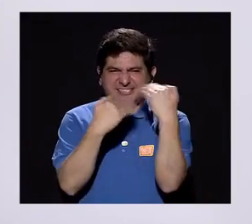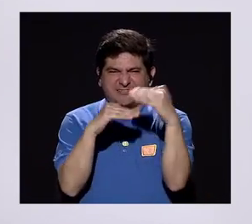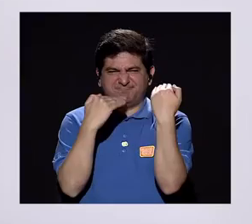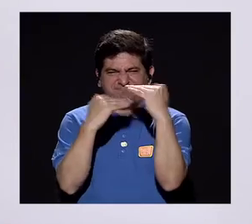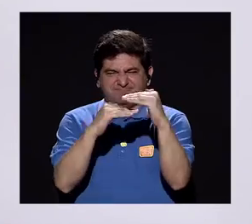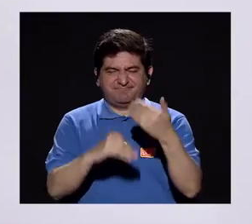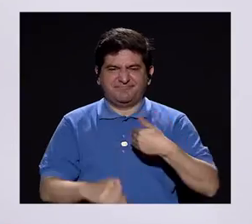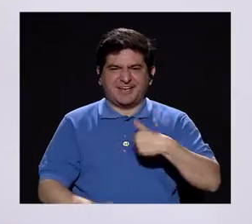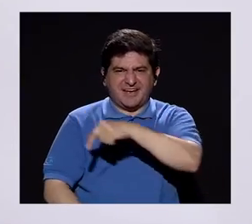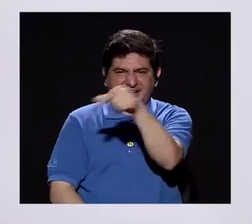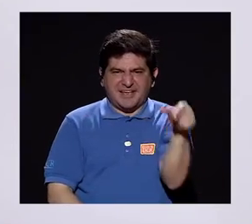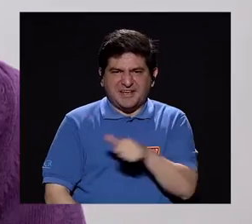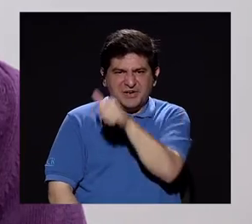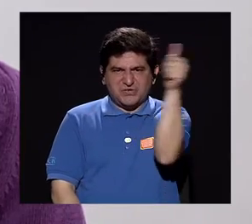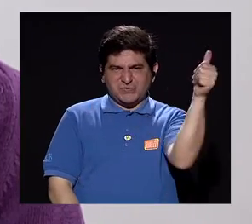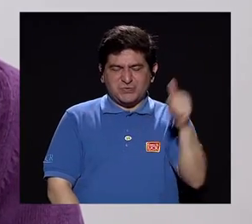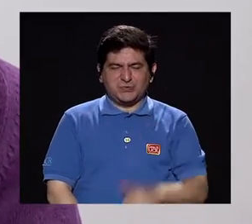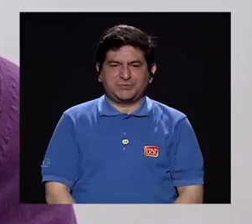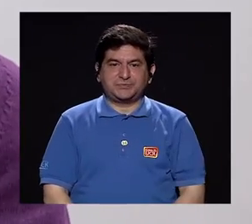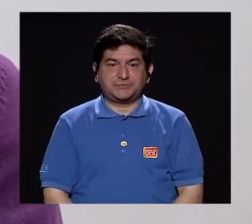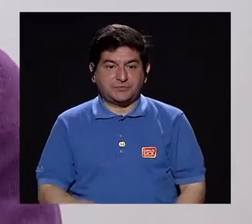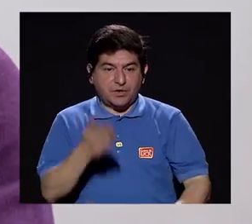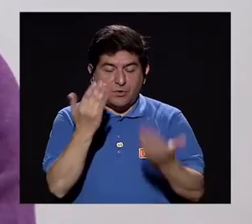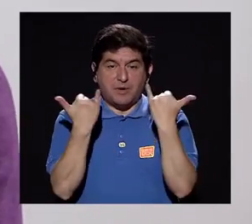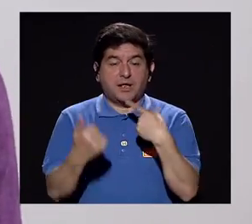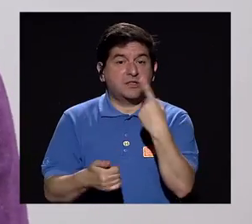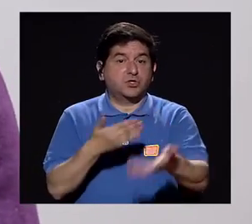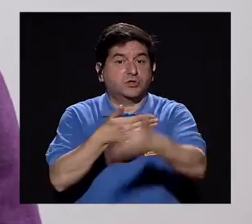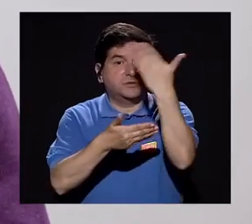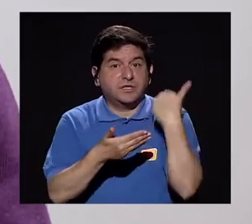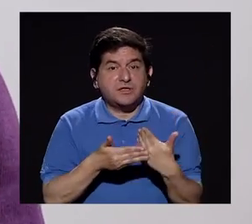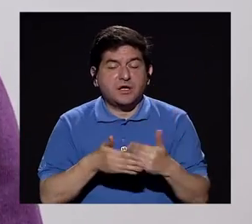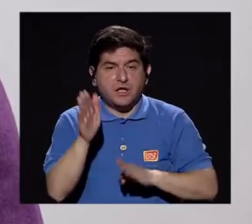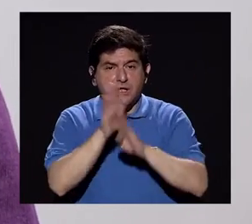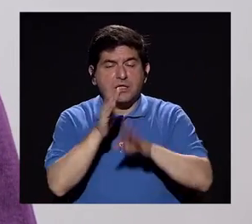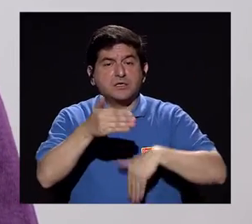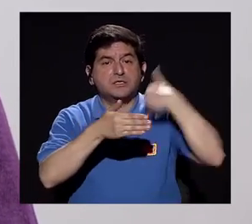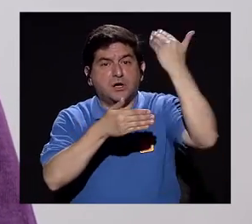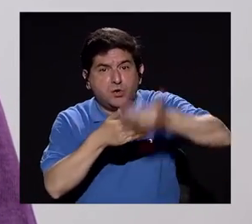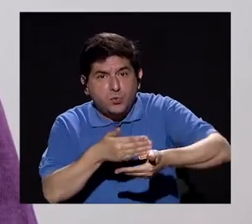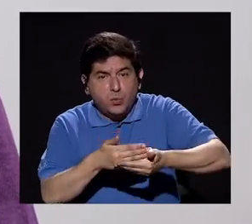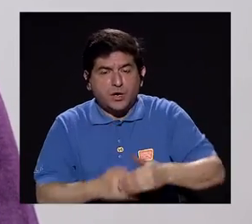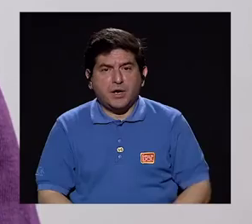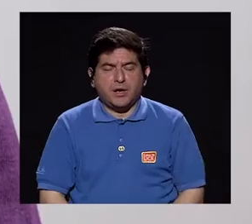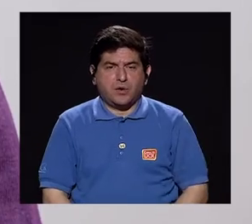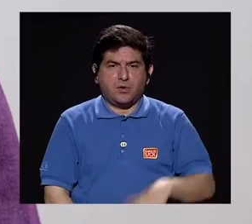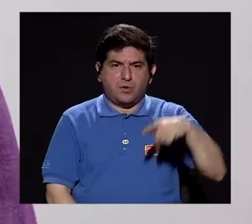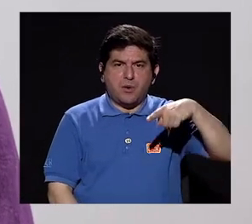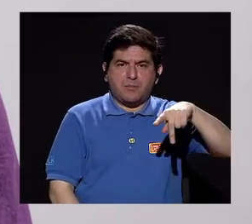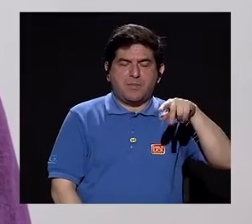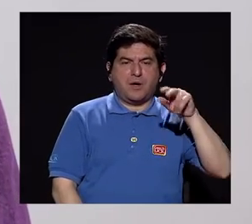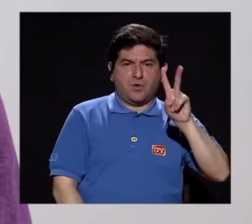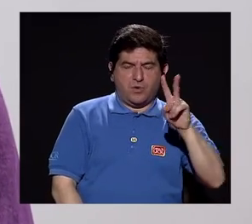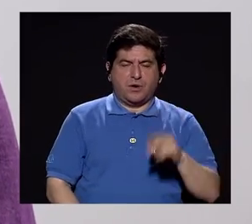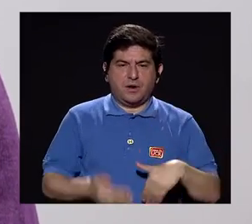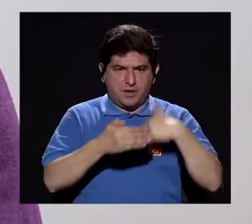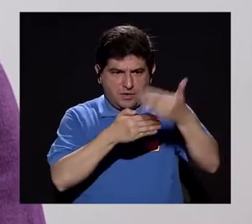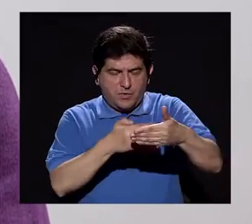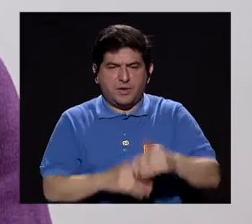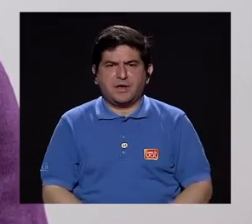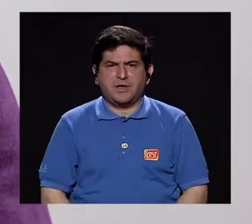limitaciones que estuvimos en resuelve haciendo una comparación porque ya se lo mencionó hoy lo vamos a desarrollar un poquito más con con paola en el siguiente segmento